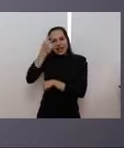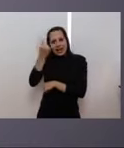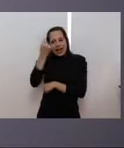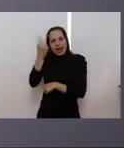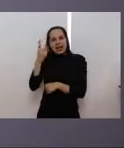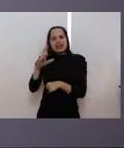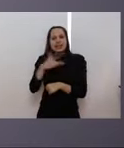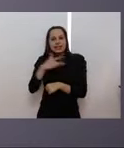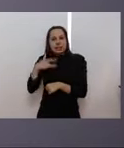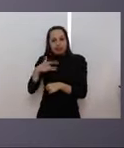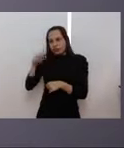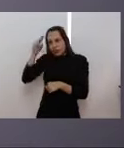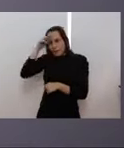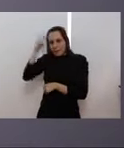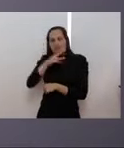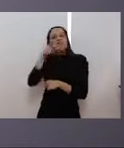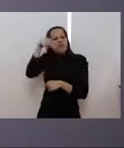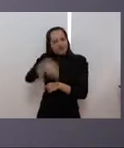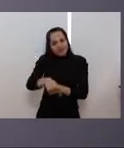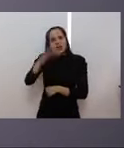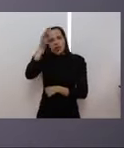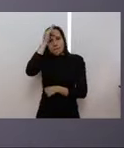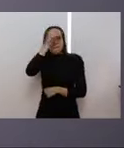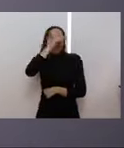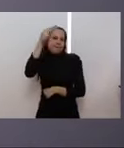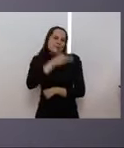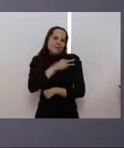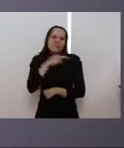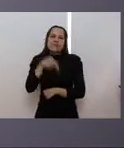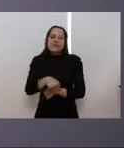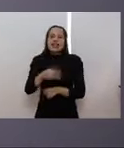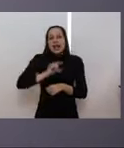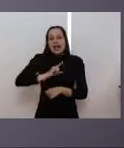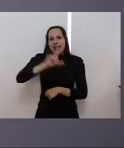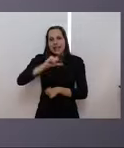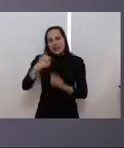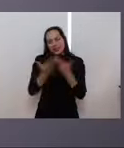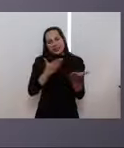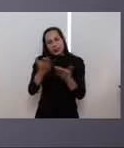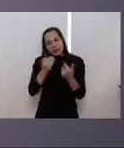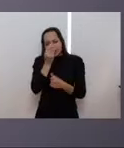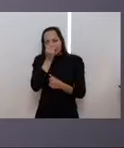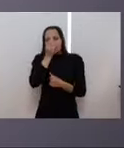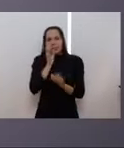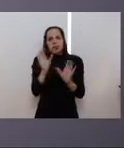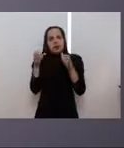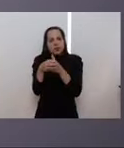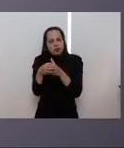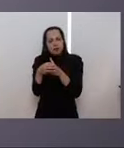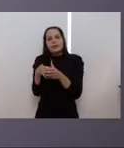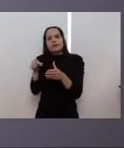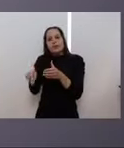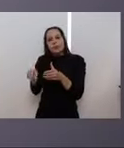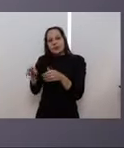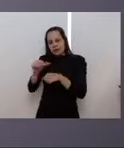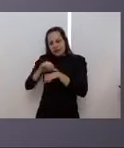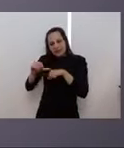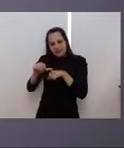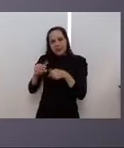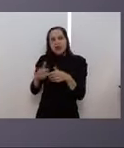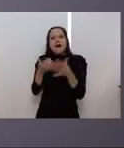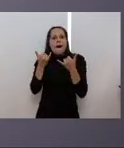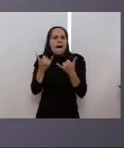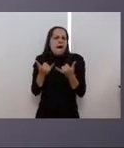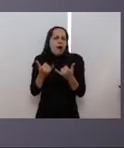y aquí en el lo mismo como líder del servicio de anestesiología y de la unidad clínico quirúrgica actualmente es